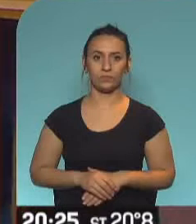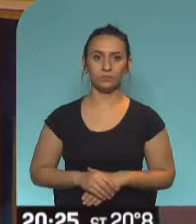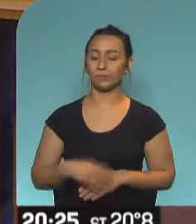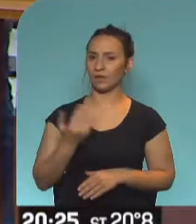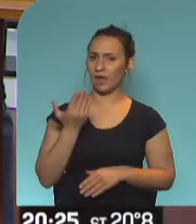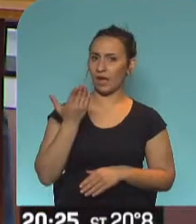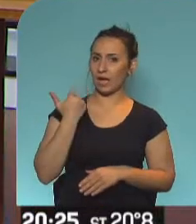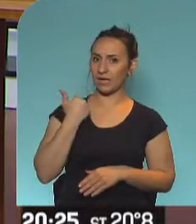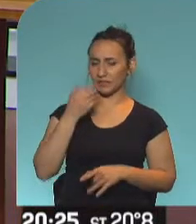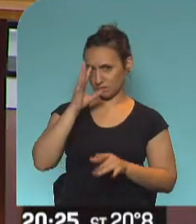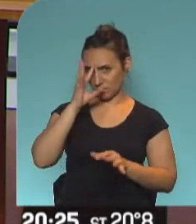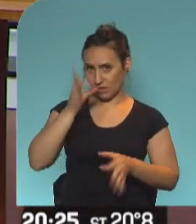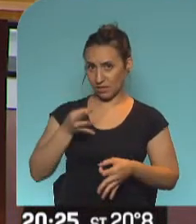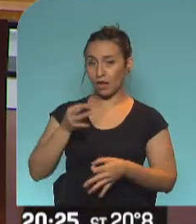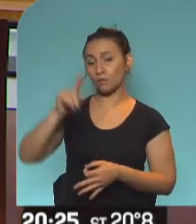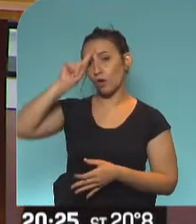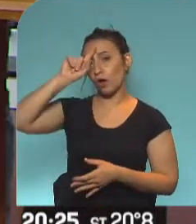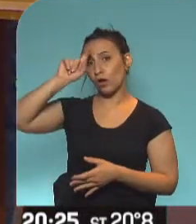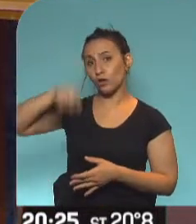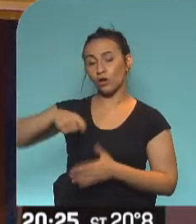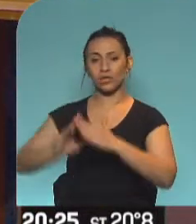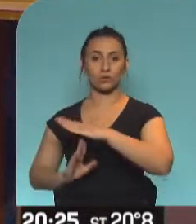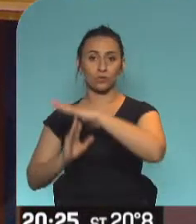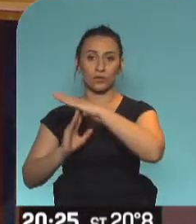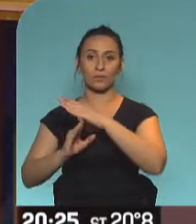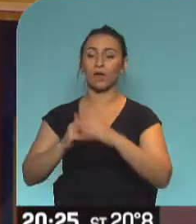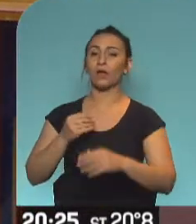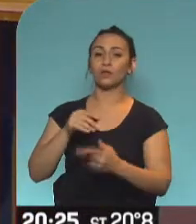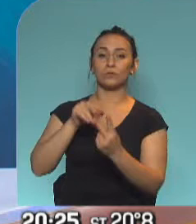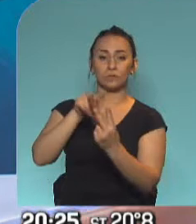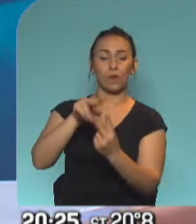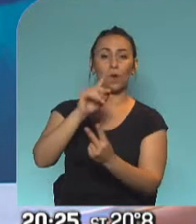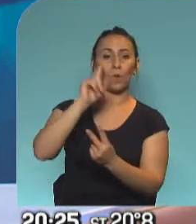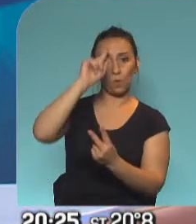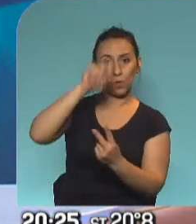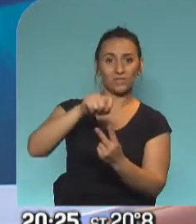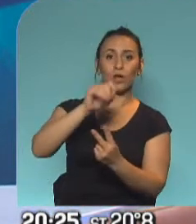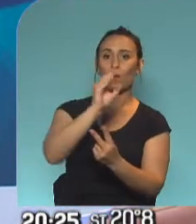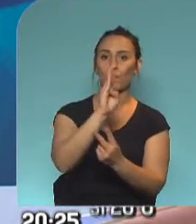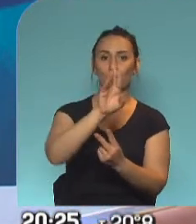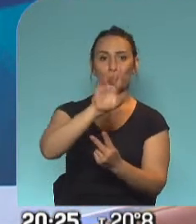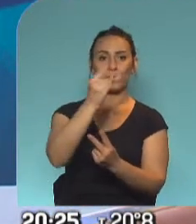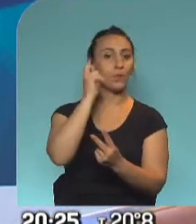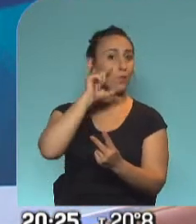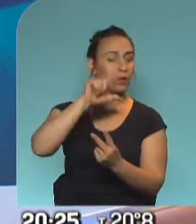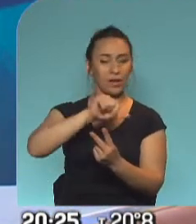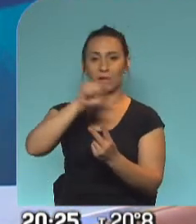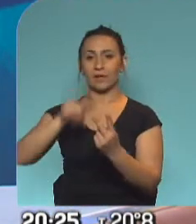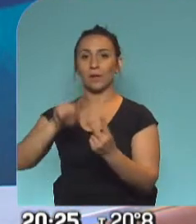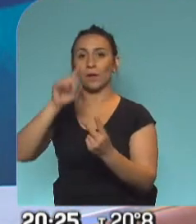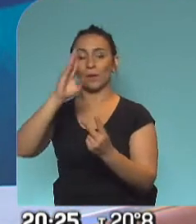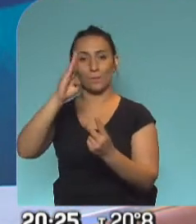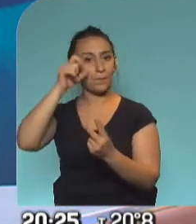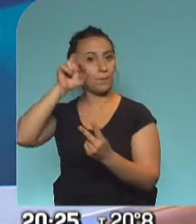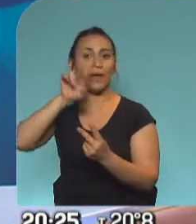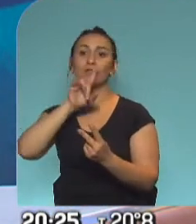Ayer supimos lo que decidió la Corte Suprema con los jueces Leopoldo Bruglia y Pablo Bertuzzi, que daba la decisión sobre el